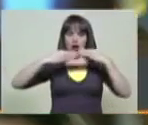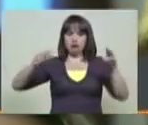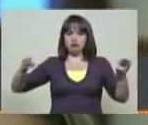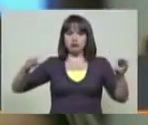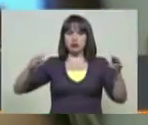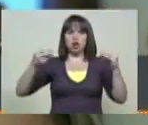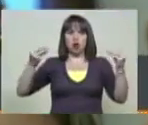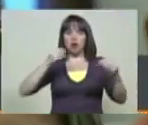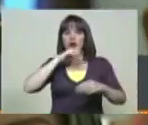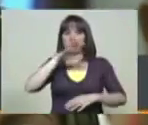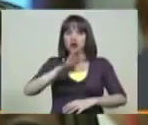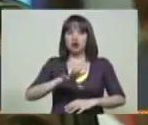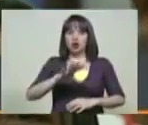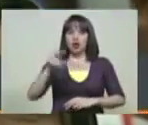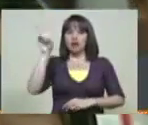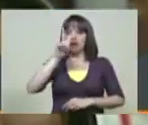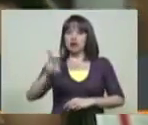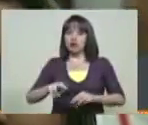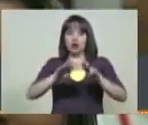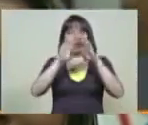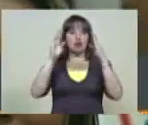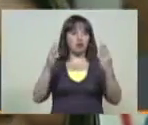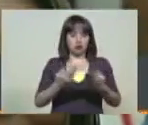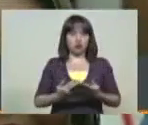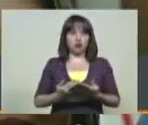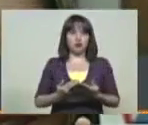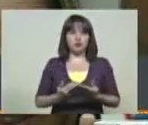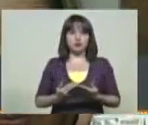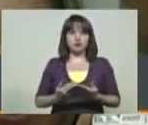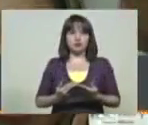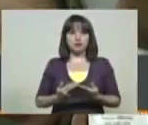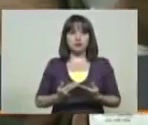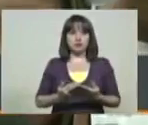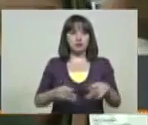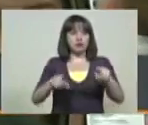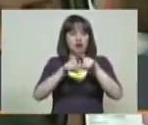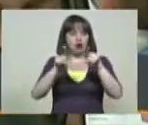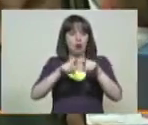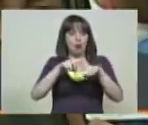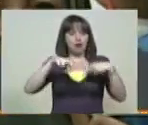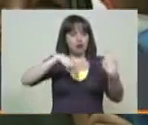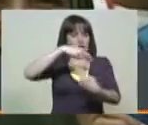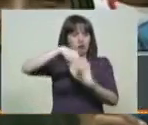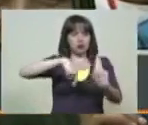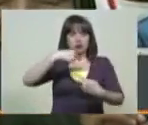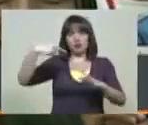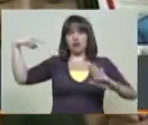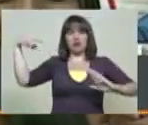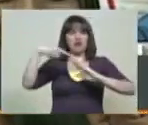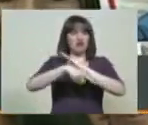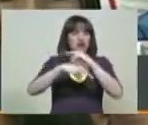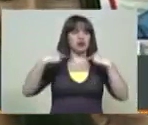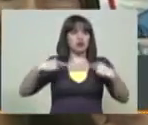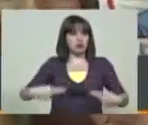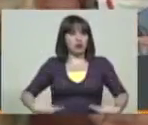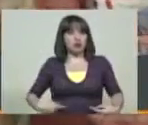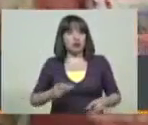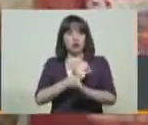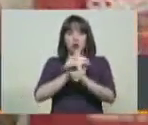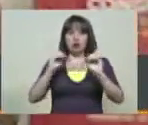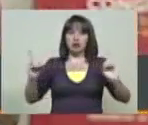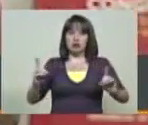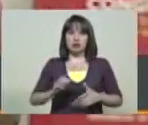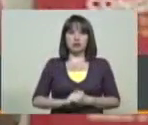de venezuela y de la humanidad se trata de una revolución profundamente humanista y democrática